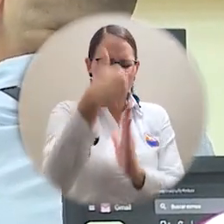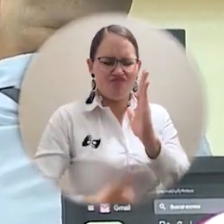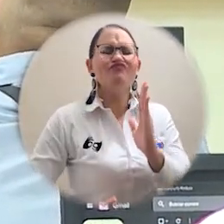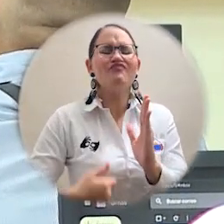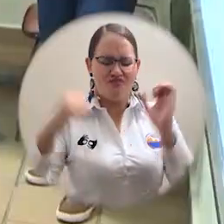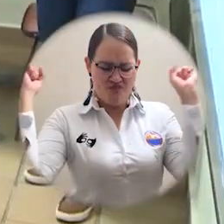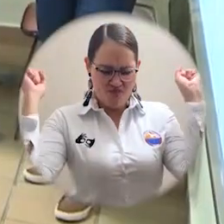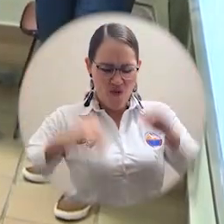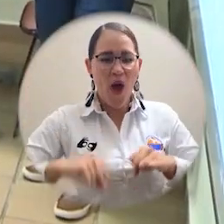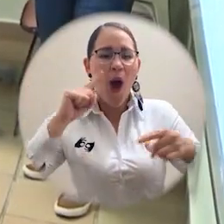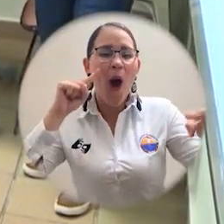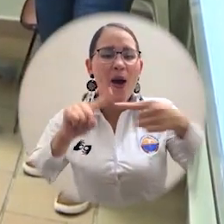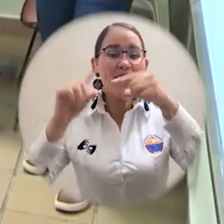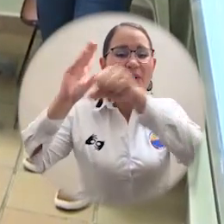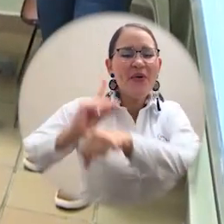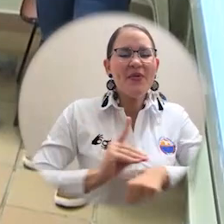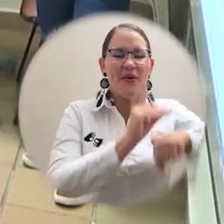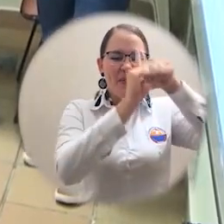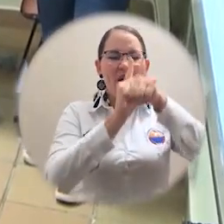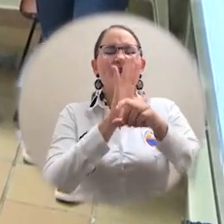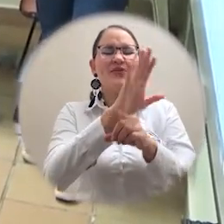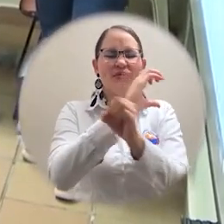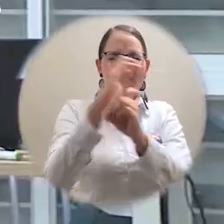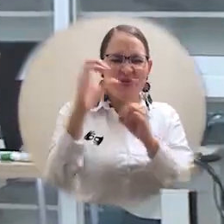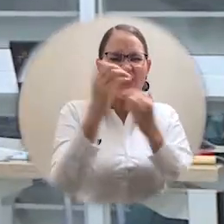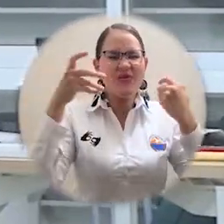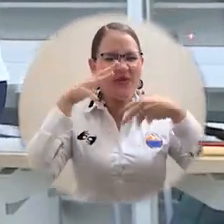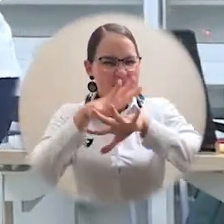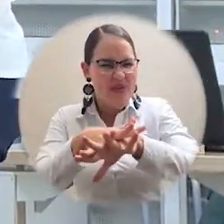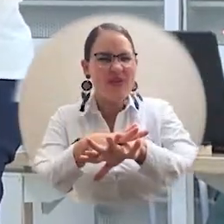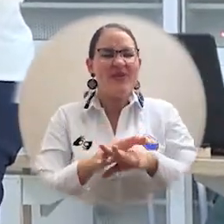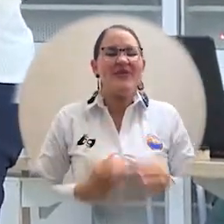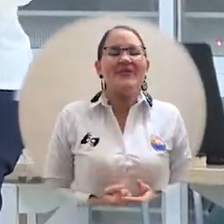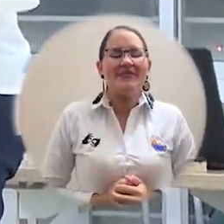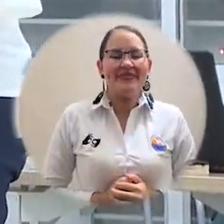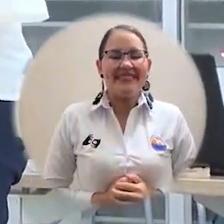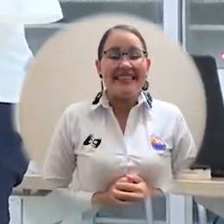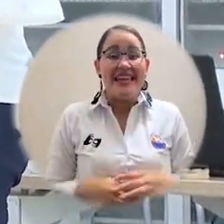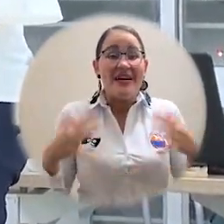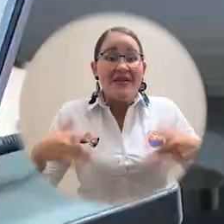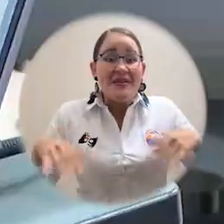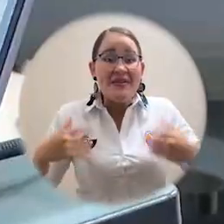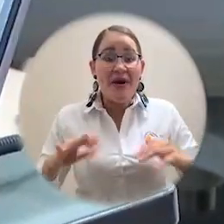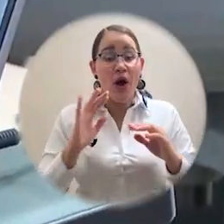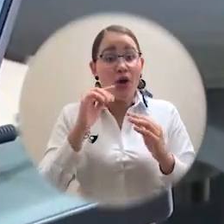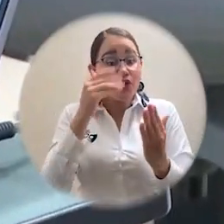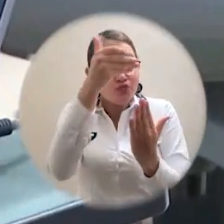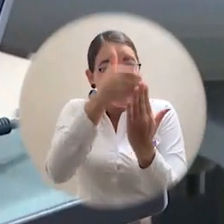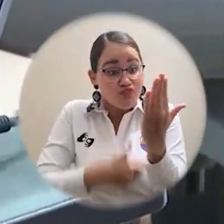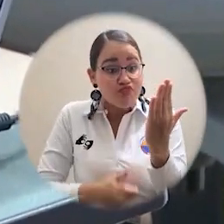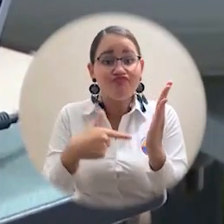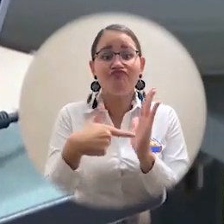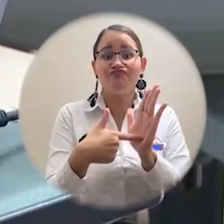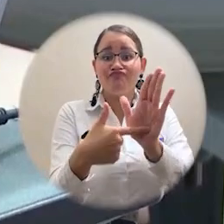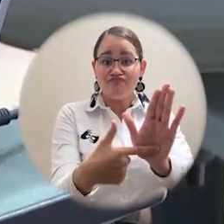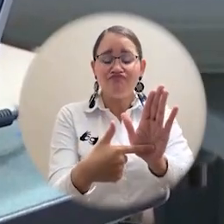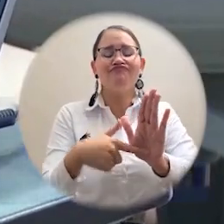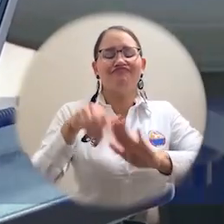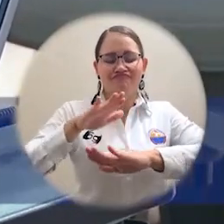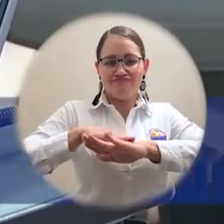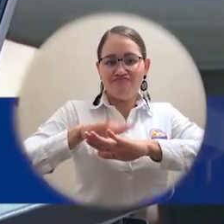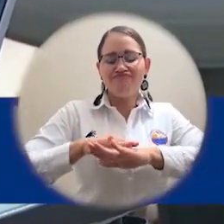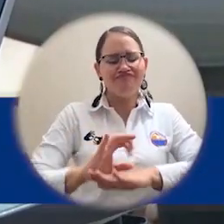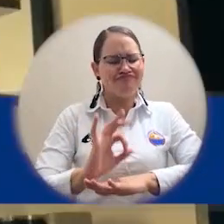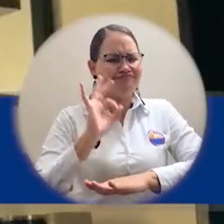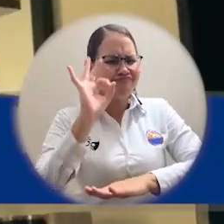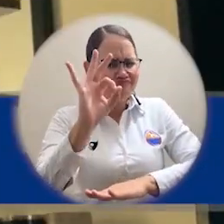registro calificado para el nuevo doctorado en Educación, Interculturalidad y Territorio del Alma Mater. El registro calificado para